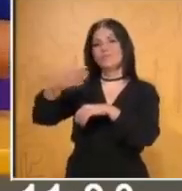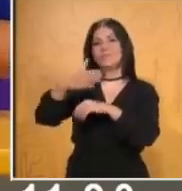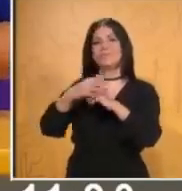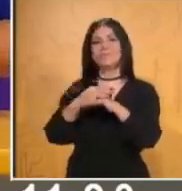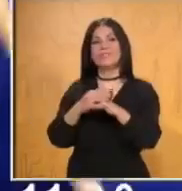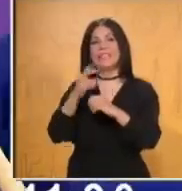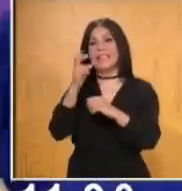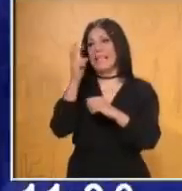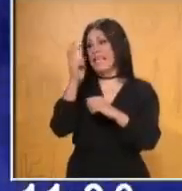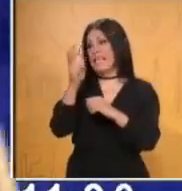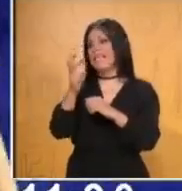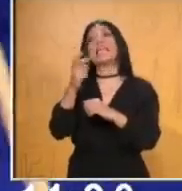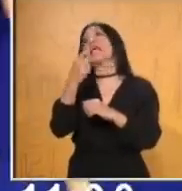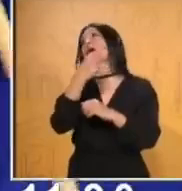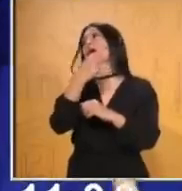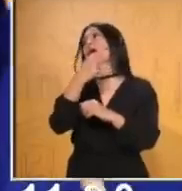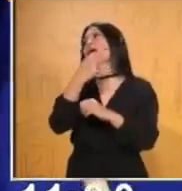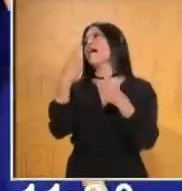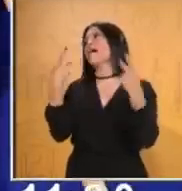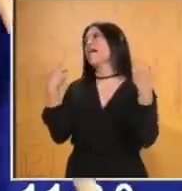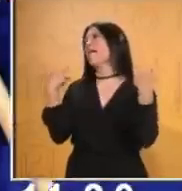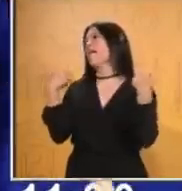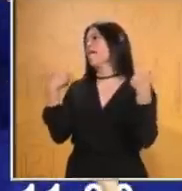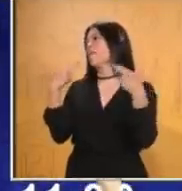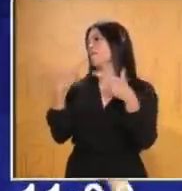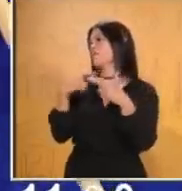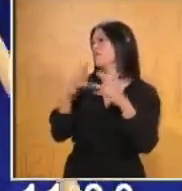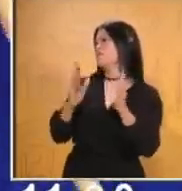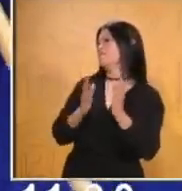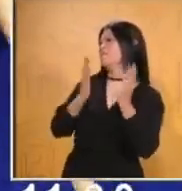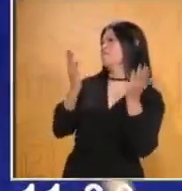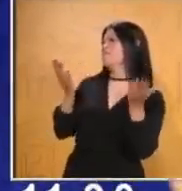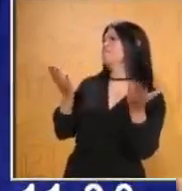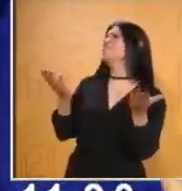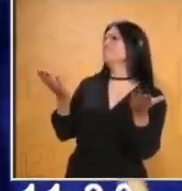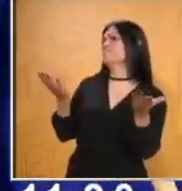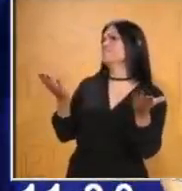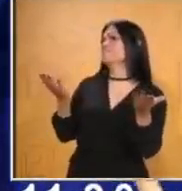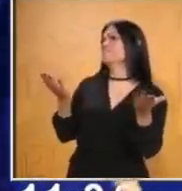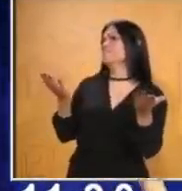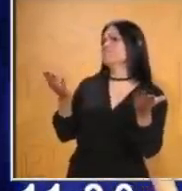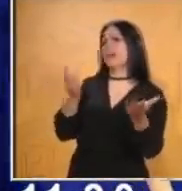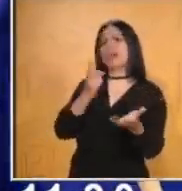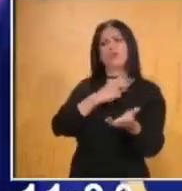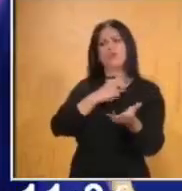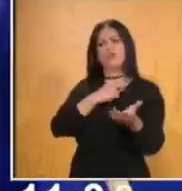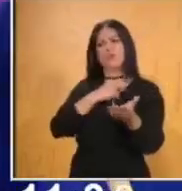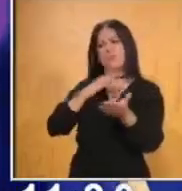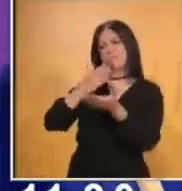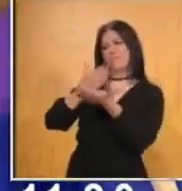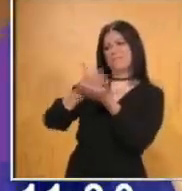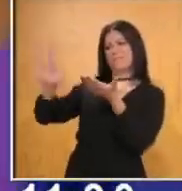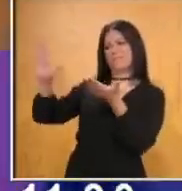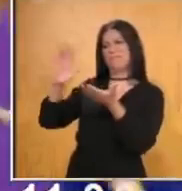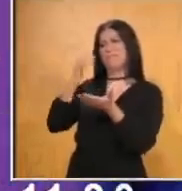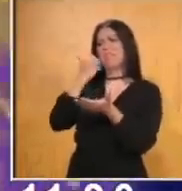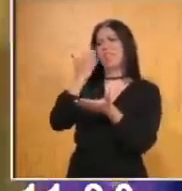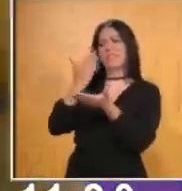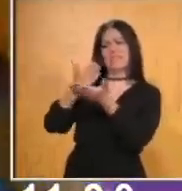la maestra que está dando clases a los alumnos de tercero y cuarto. Pero es que a mí me dijeron que iba a venir yo sola. Respeta,